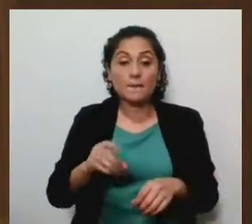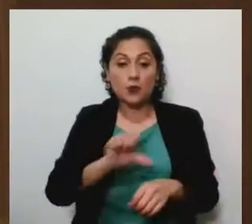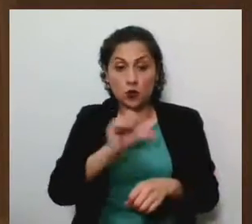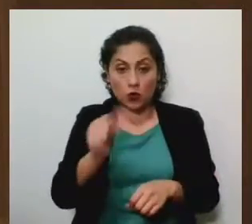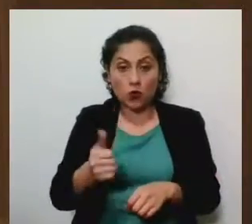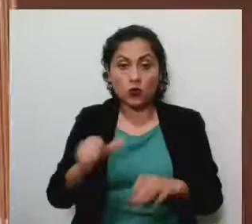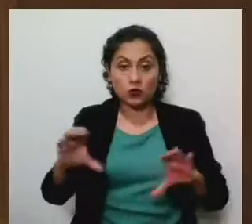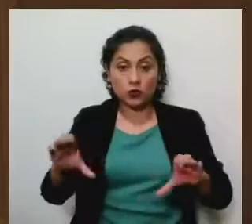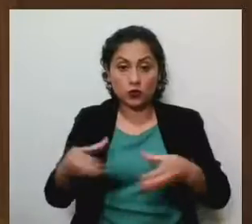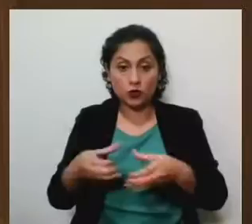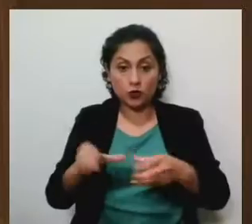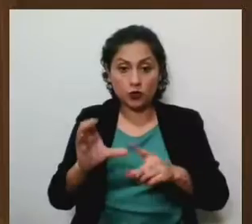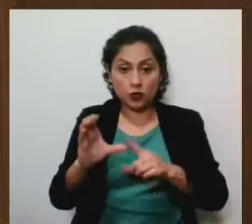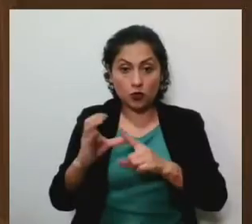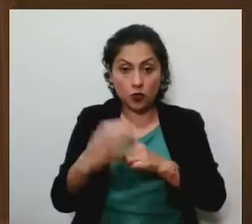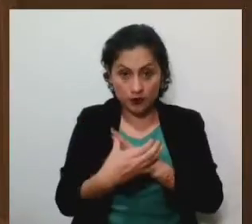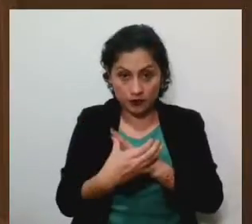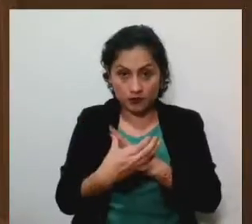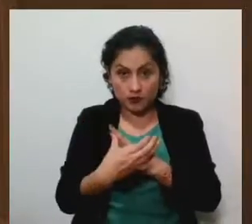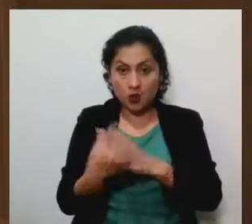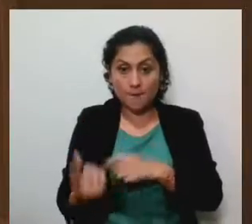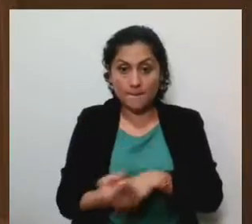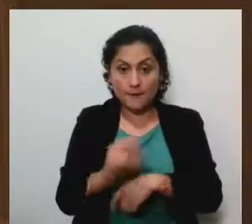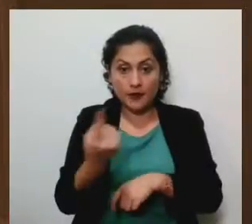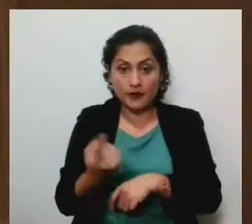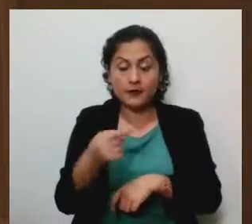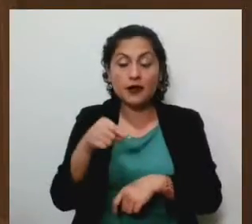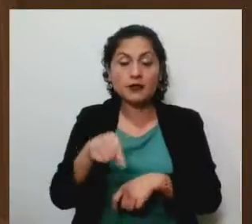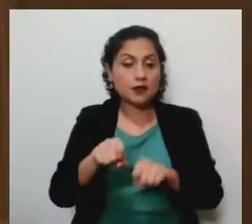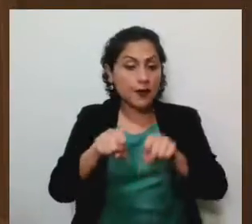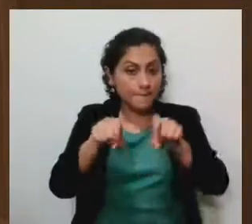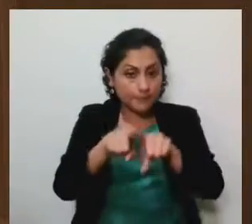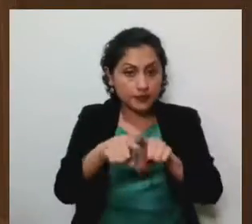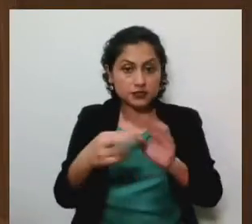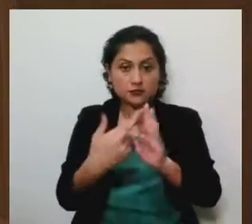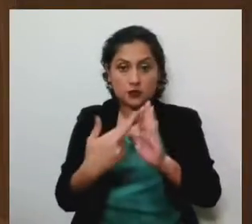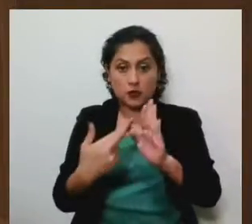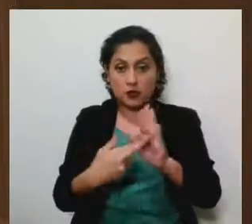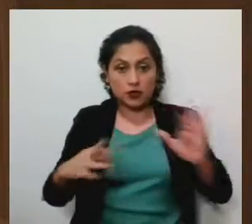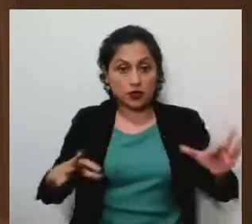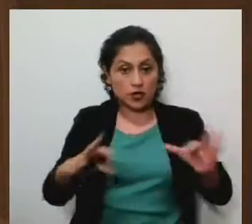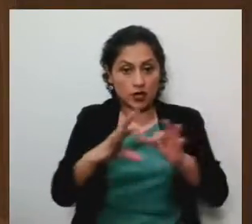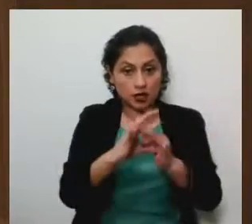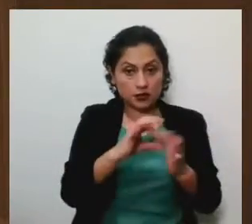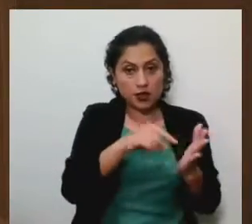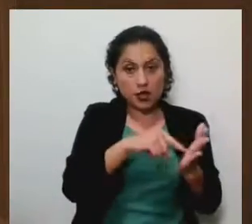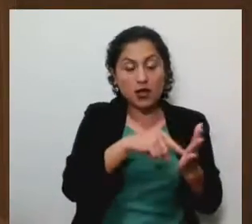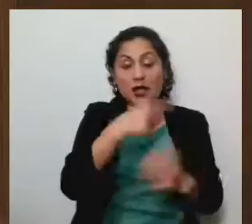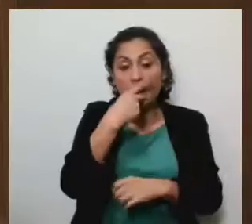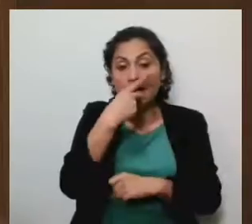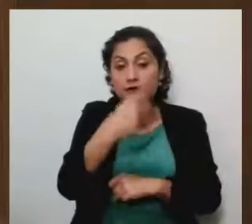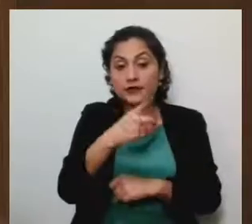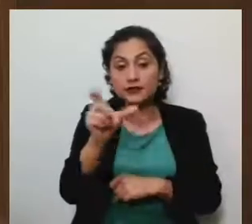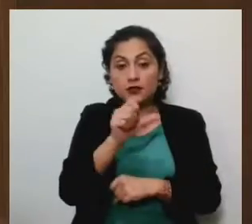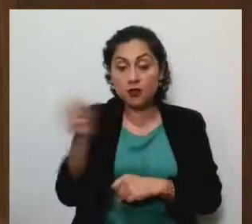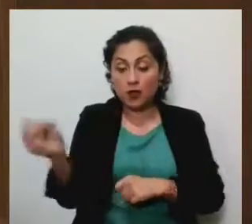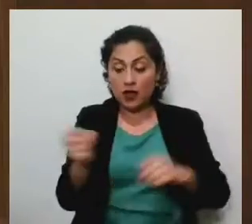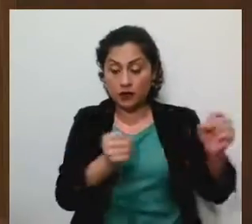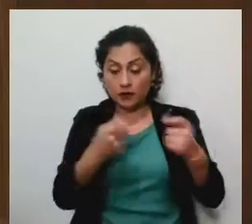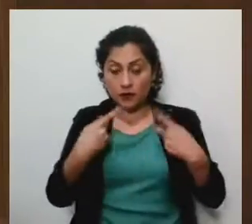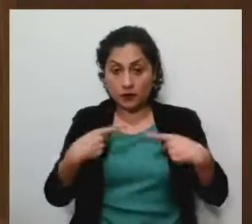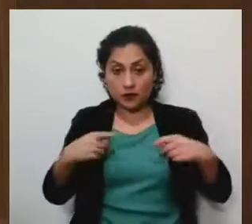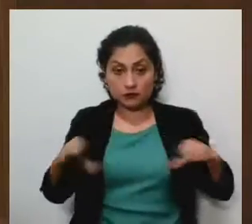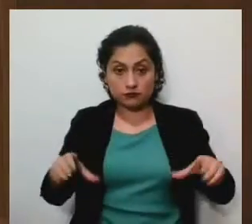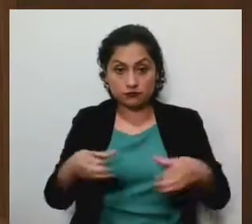caso de las permanentes, se mantiene la regla que señala que una vez definida su integración, las y los presidentes de cada una